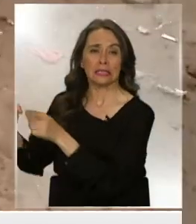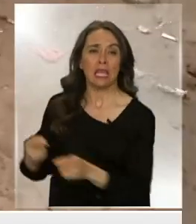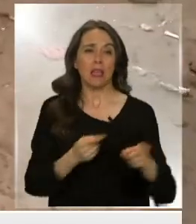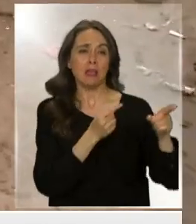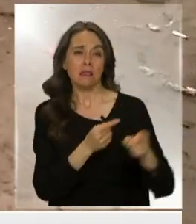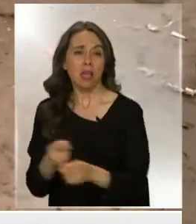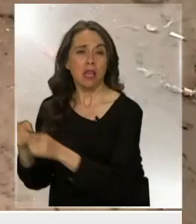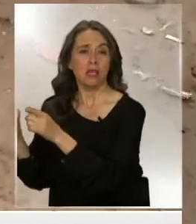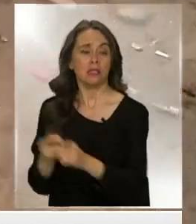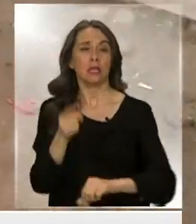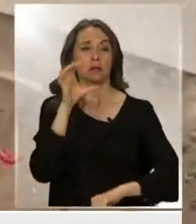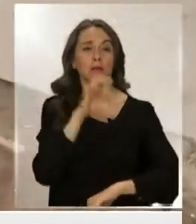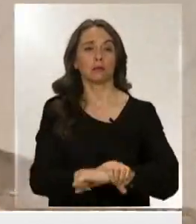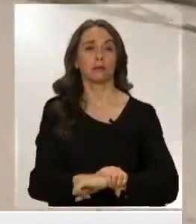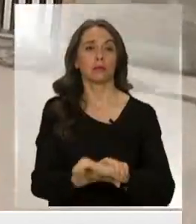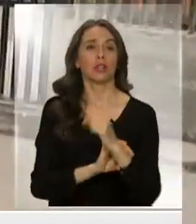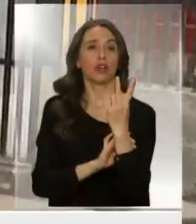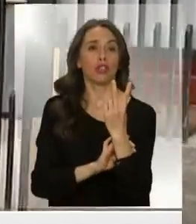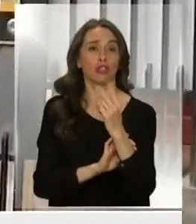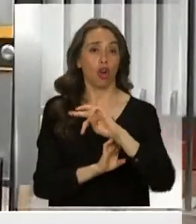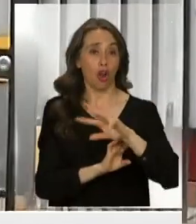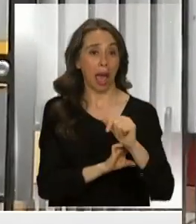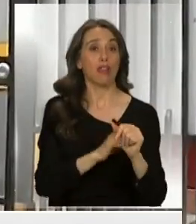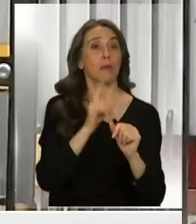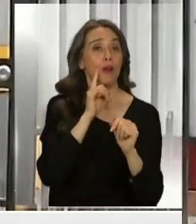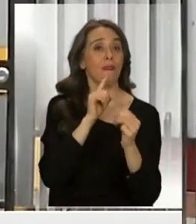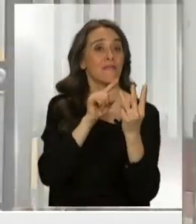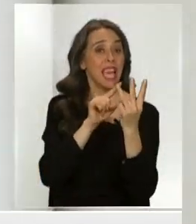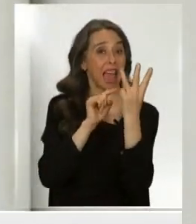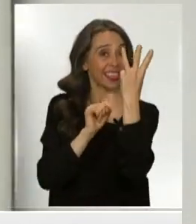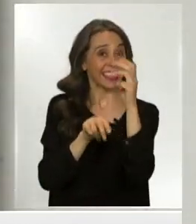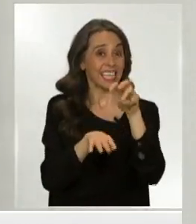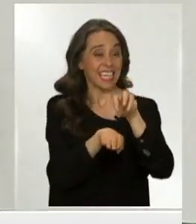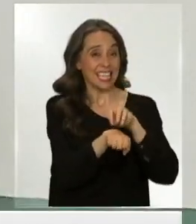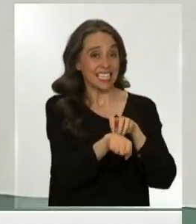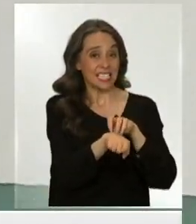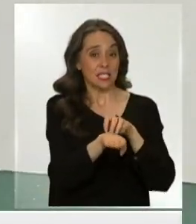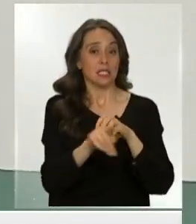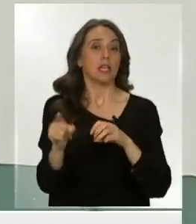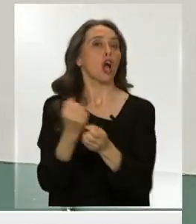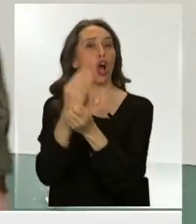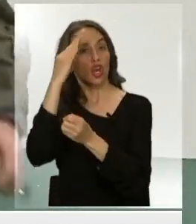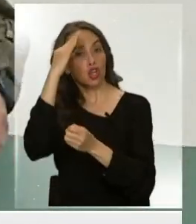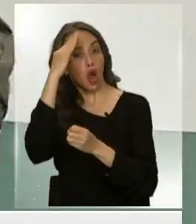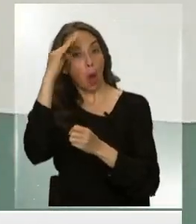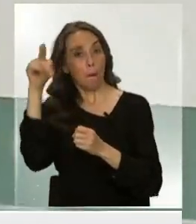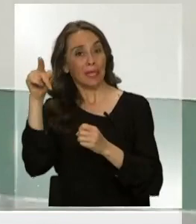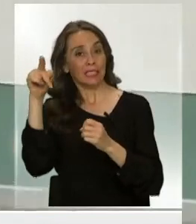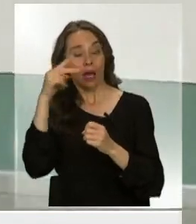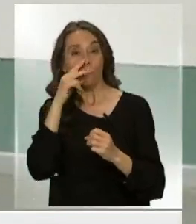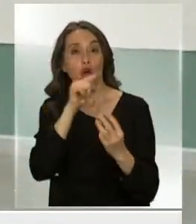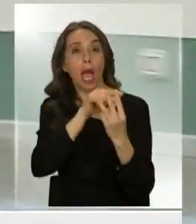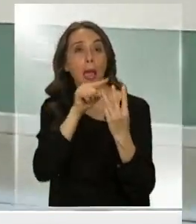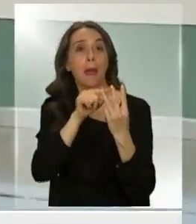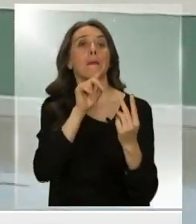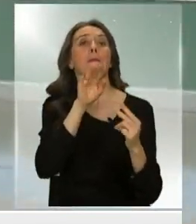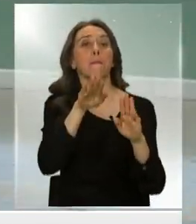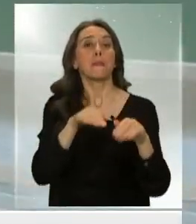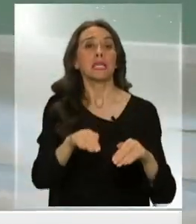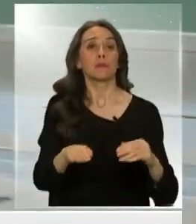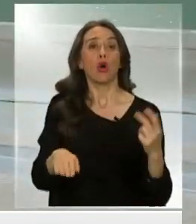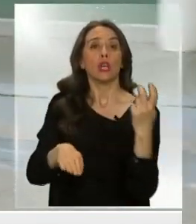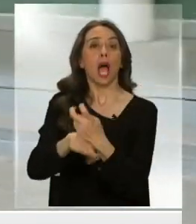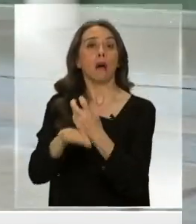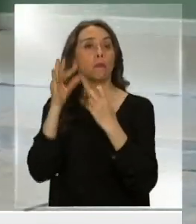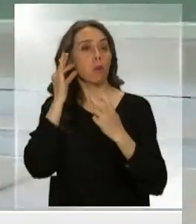se logró la detención de dos de sus tres ocupantes recién en la comisaría se dieron cuenta que era los autores del asalto a la embarazada